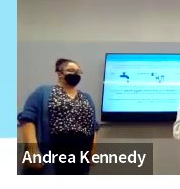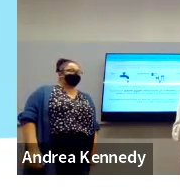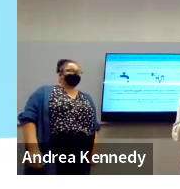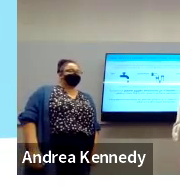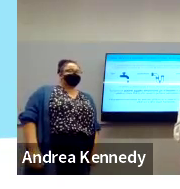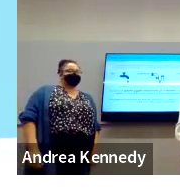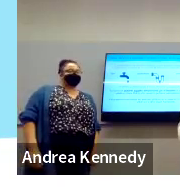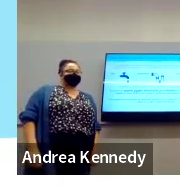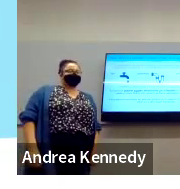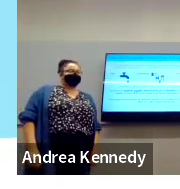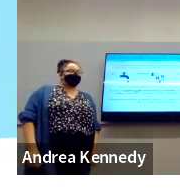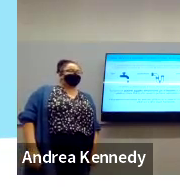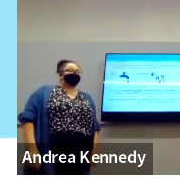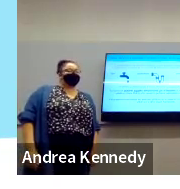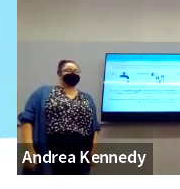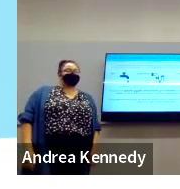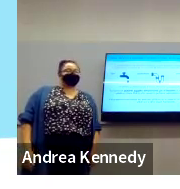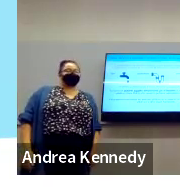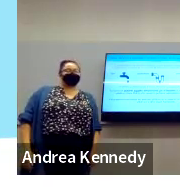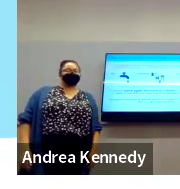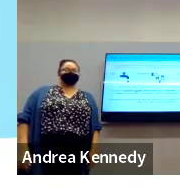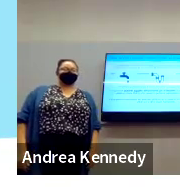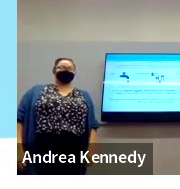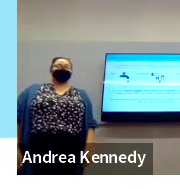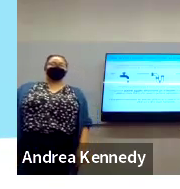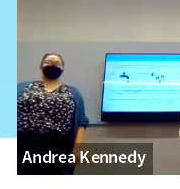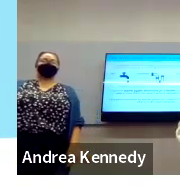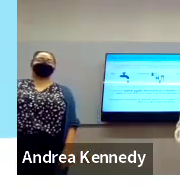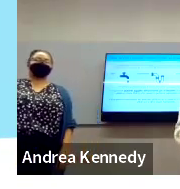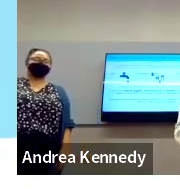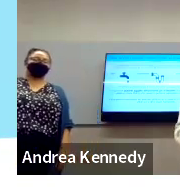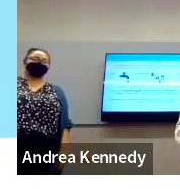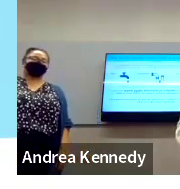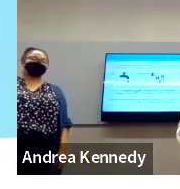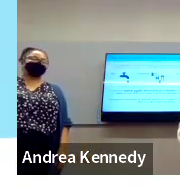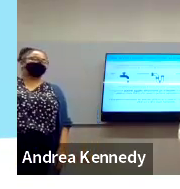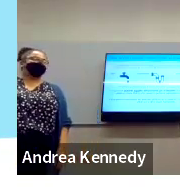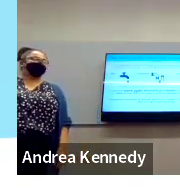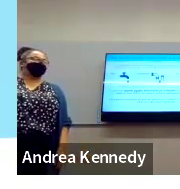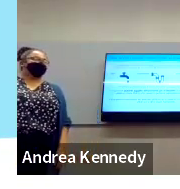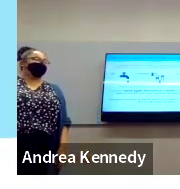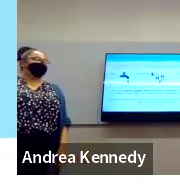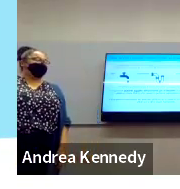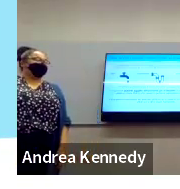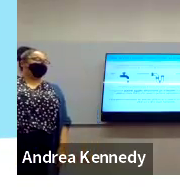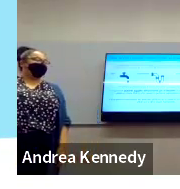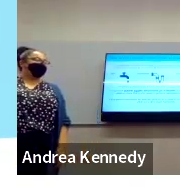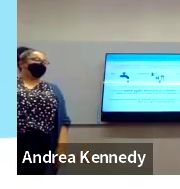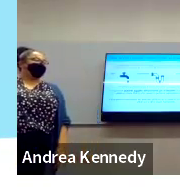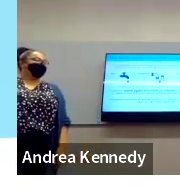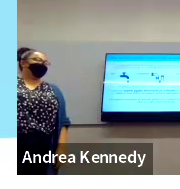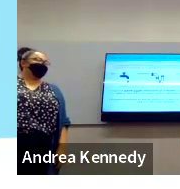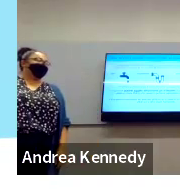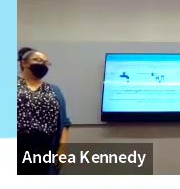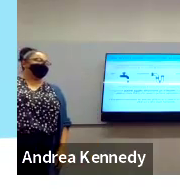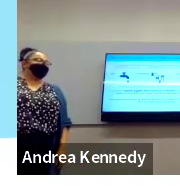servicios públicos en el importe fijo del proceso en su precio de su renta, está bien y debe de seguir haciéndolo.